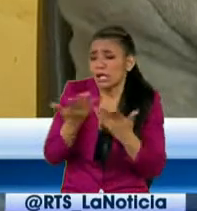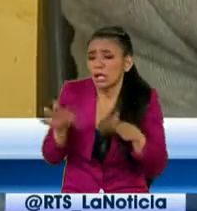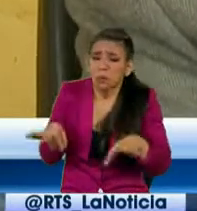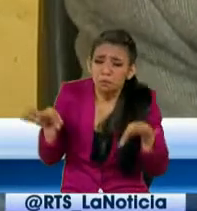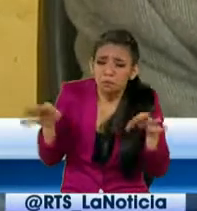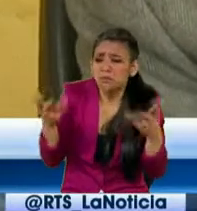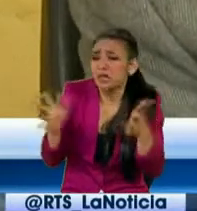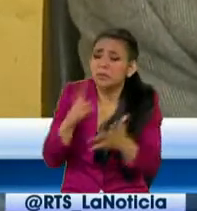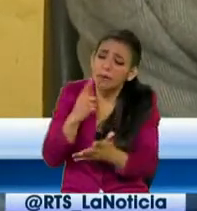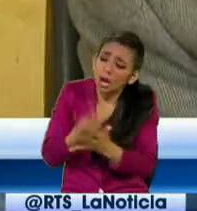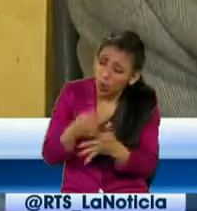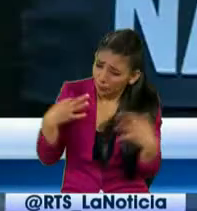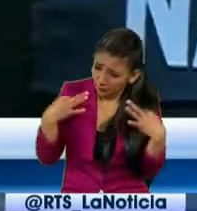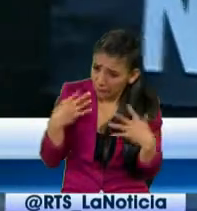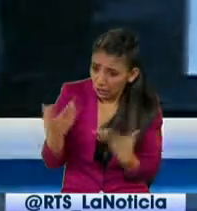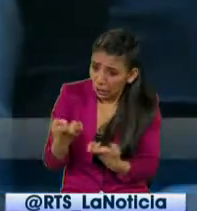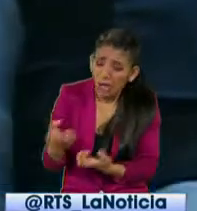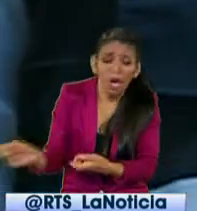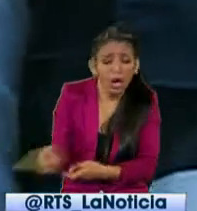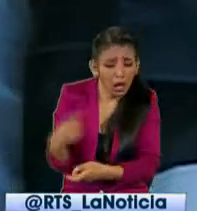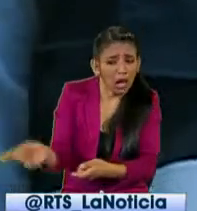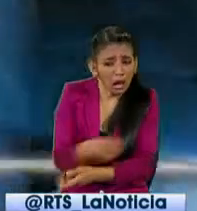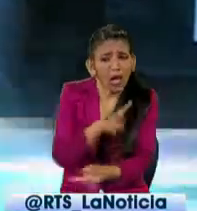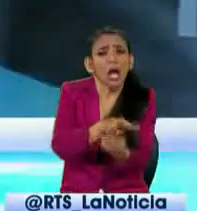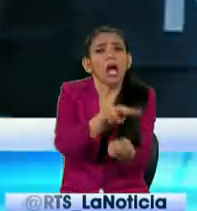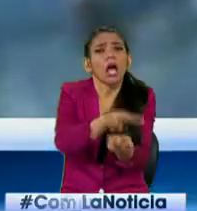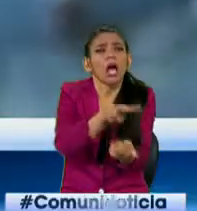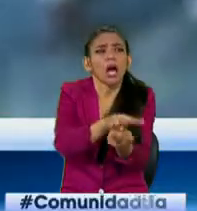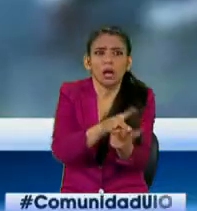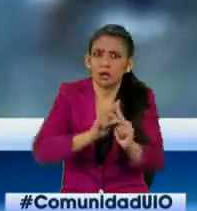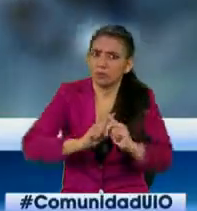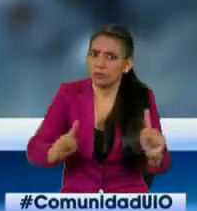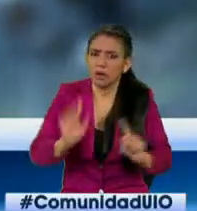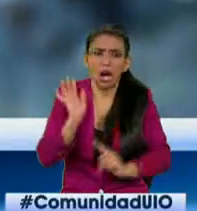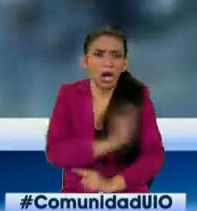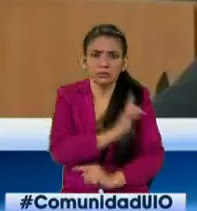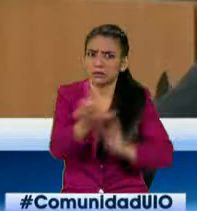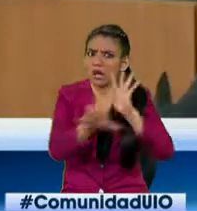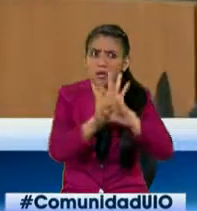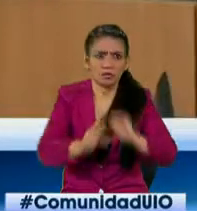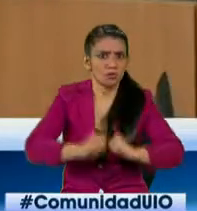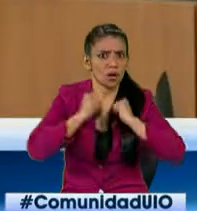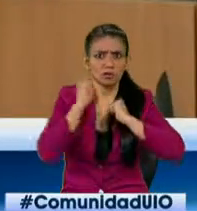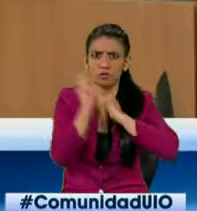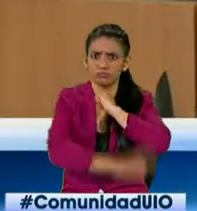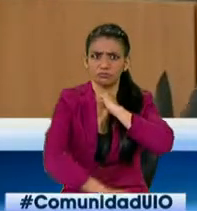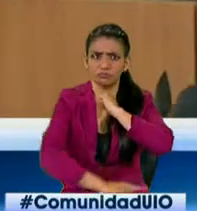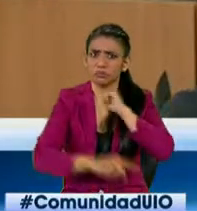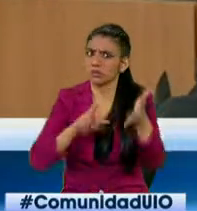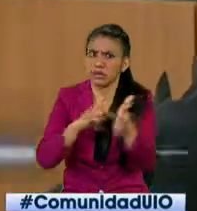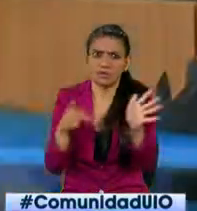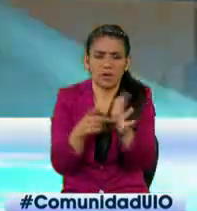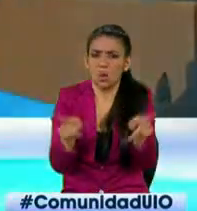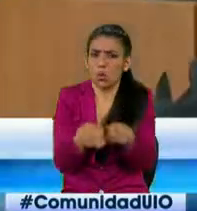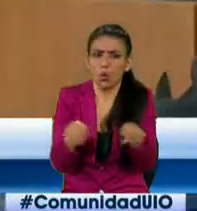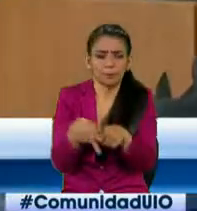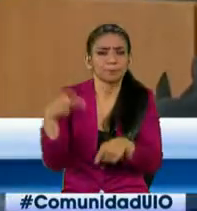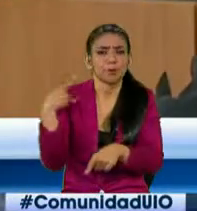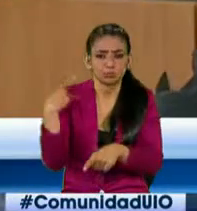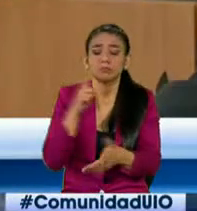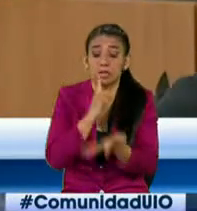para comprarle el vestido que quiere. Aunque eso no disminuiría las acciones legales que se tomarían. Si bien la prostitución no es